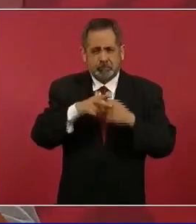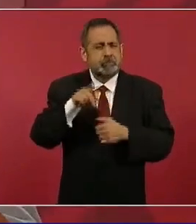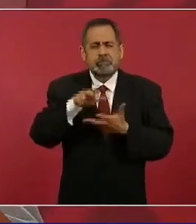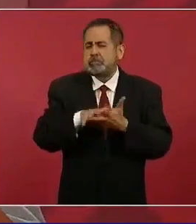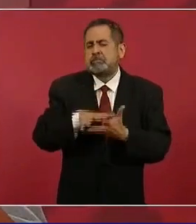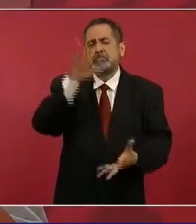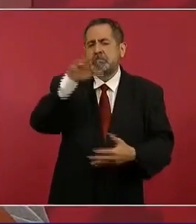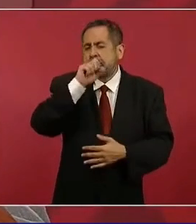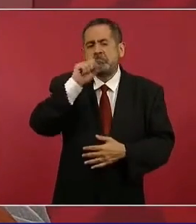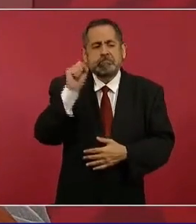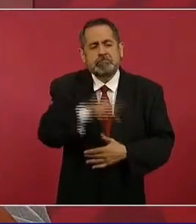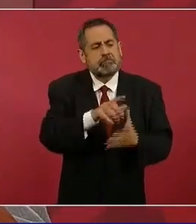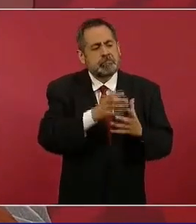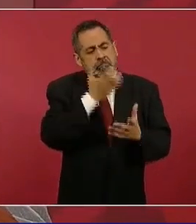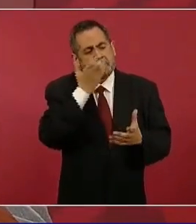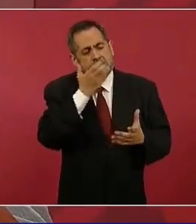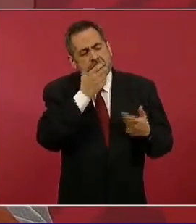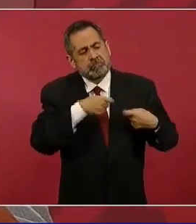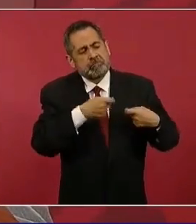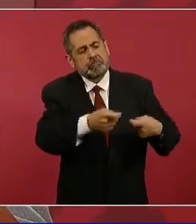conservadores,